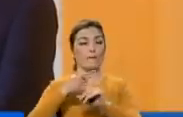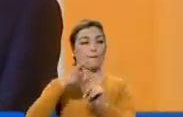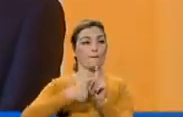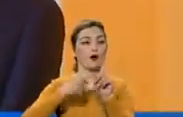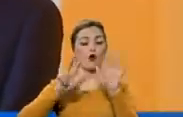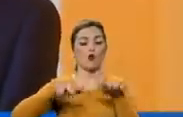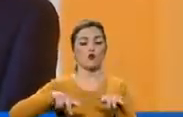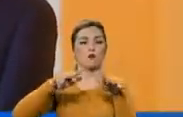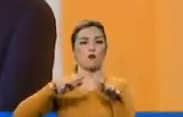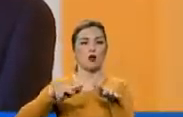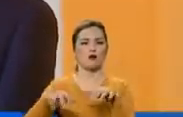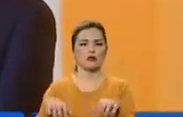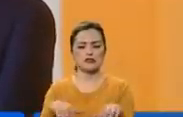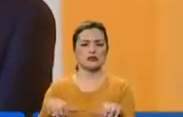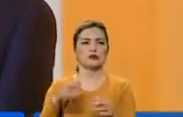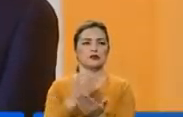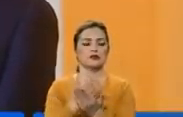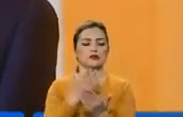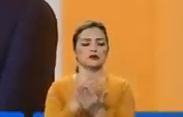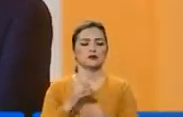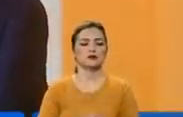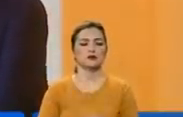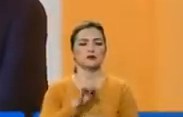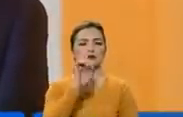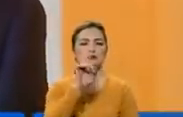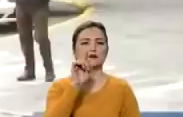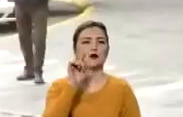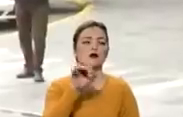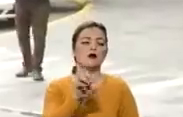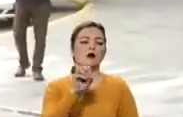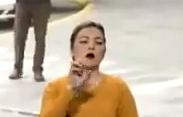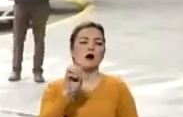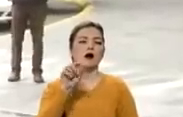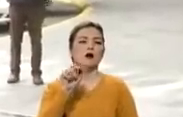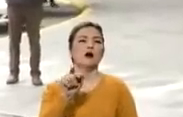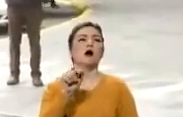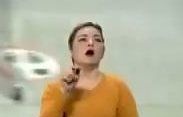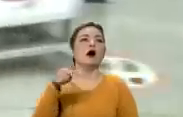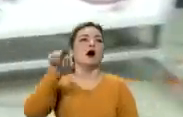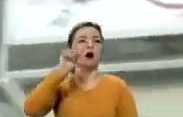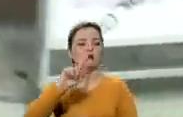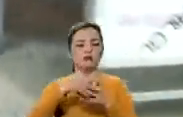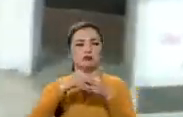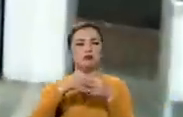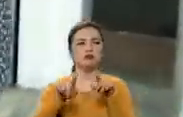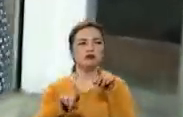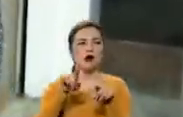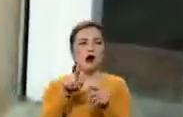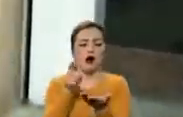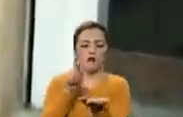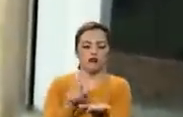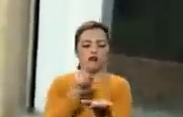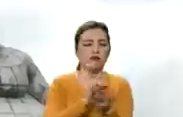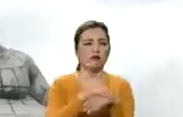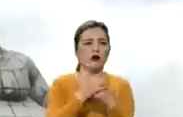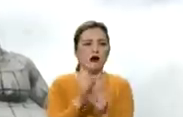totalmente paralizados, es aproximadamente $1,500 millones. Con la flexibilización de algunas medidas, ha llegado el momento